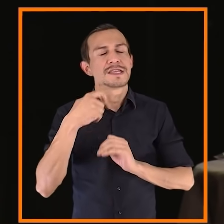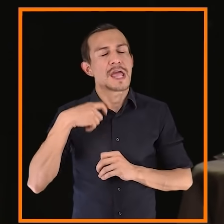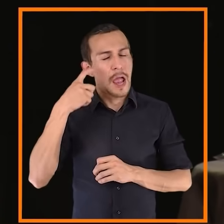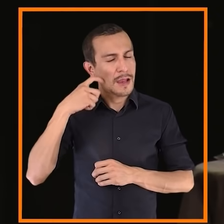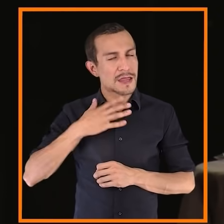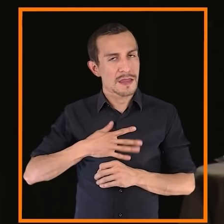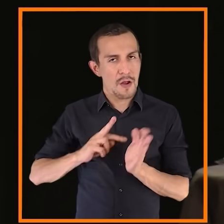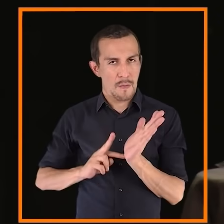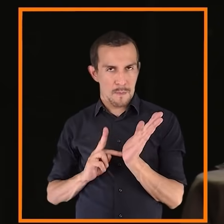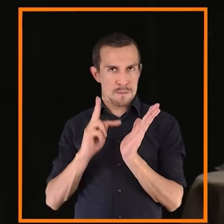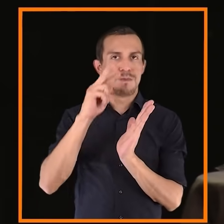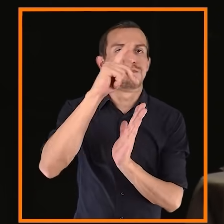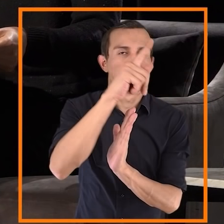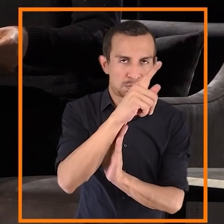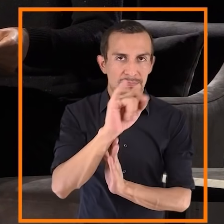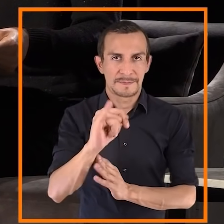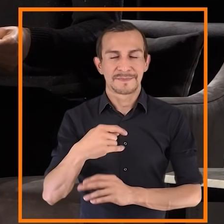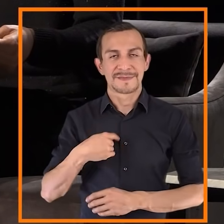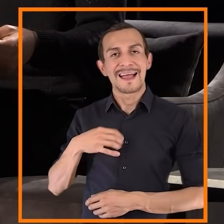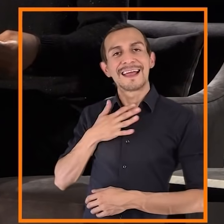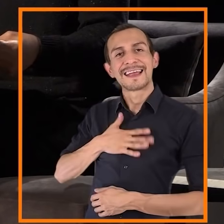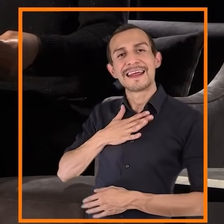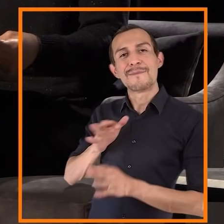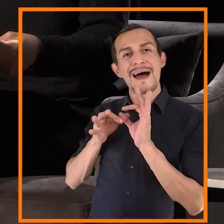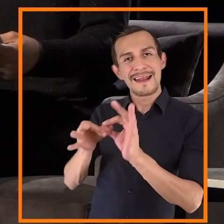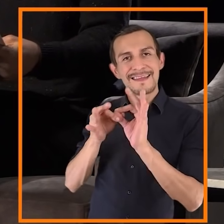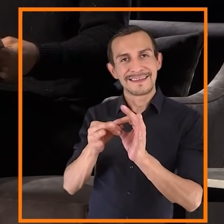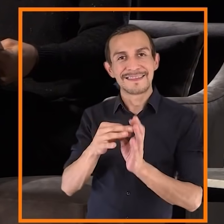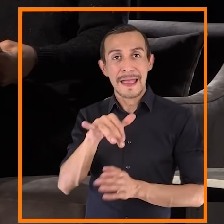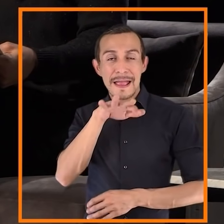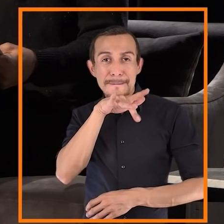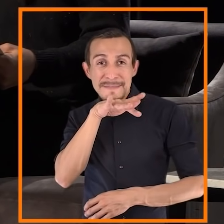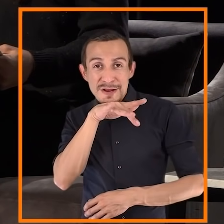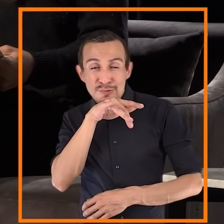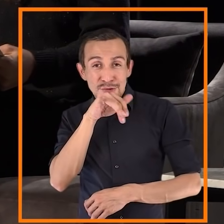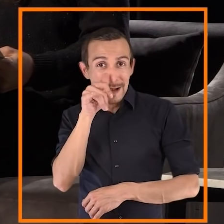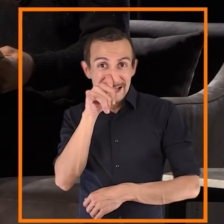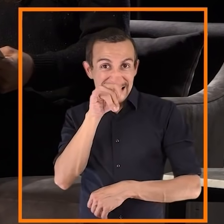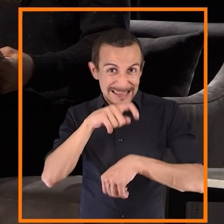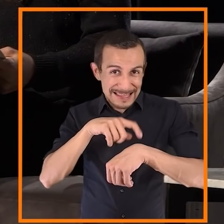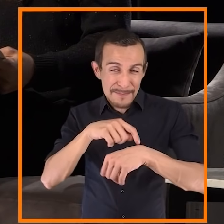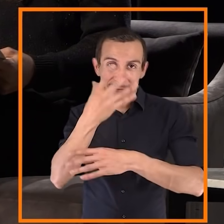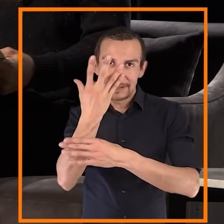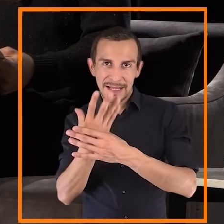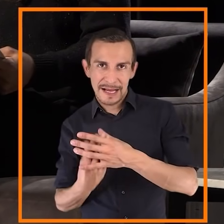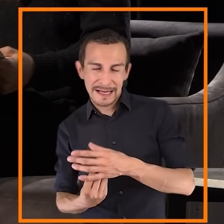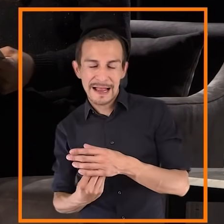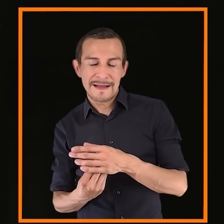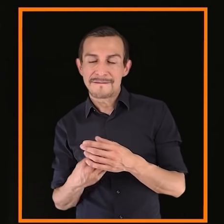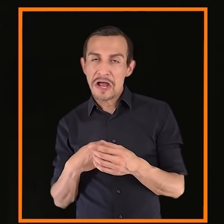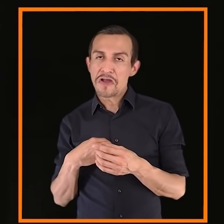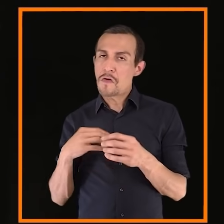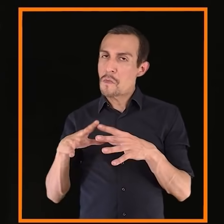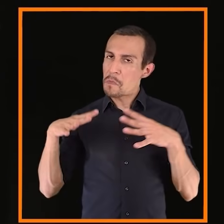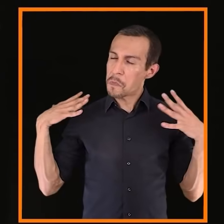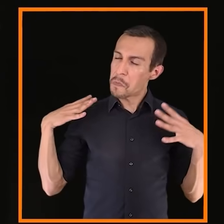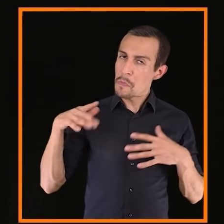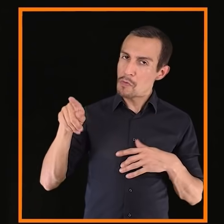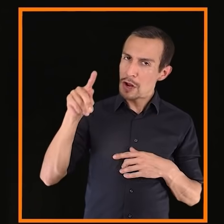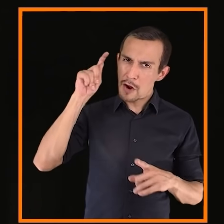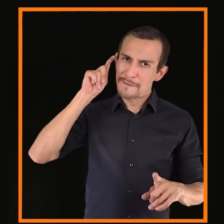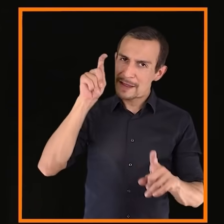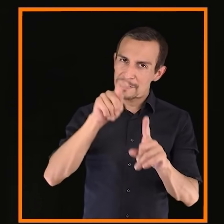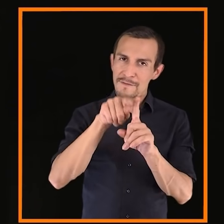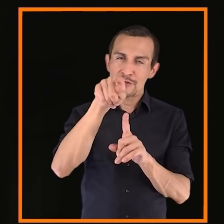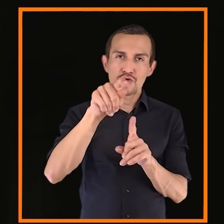es de dar un salto. Eso, María, te queremos dar las gracias. Se nos acaba el tiempo y notable el